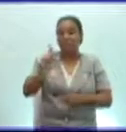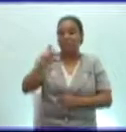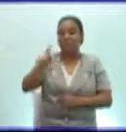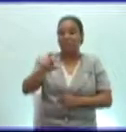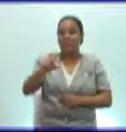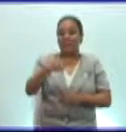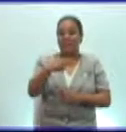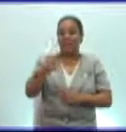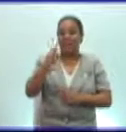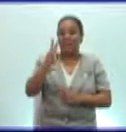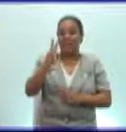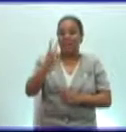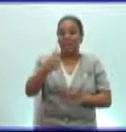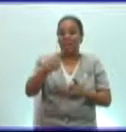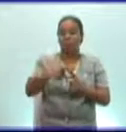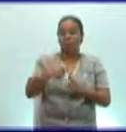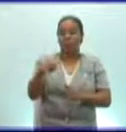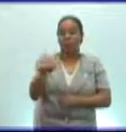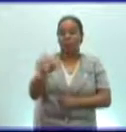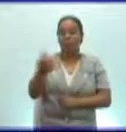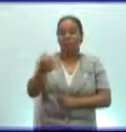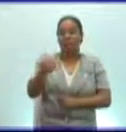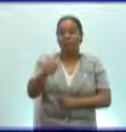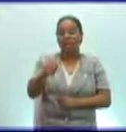anotar lo que está en pantalla.